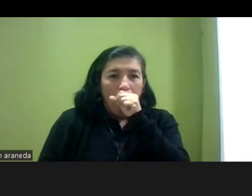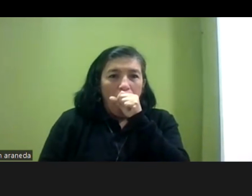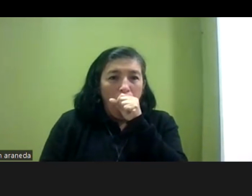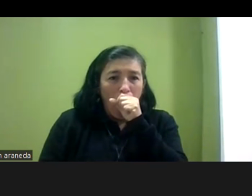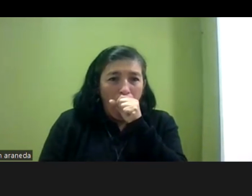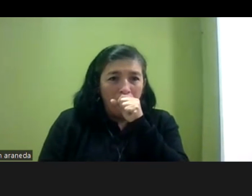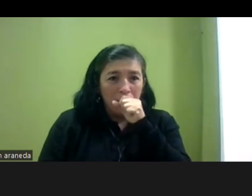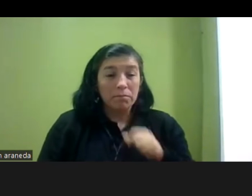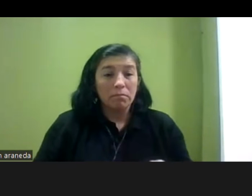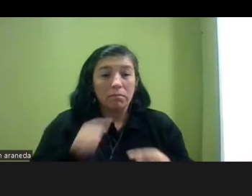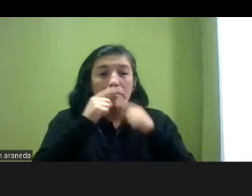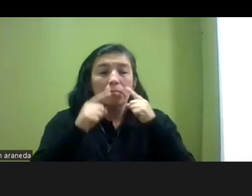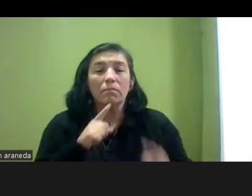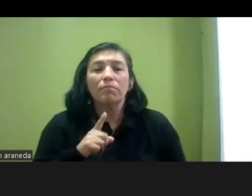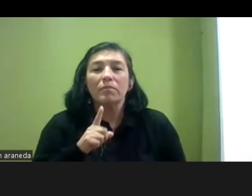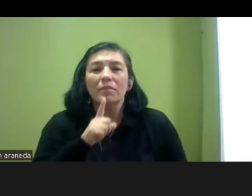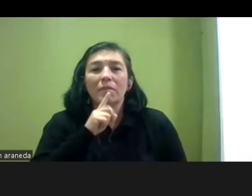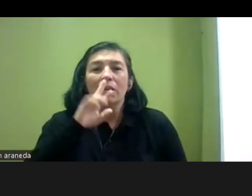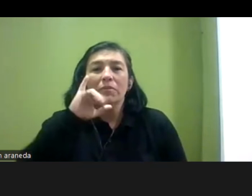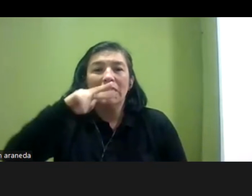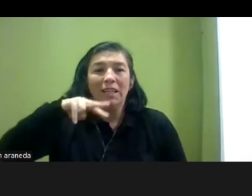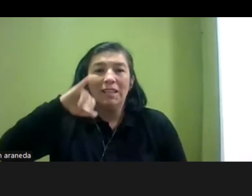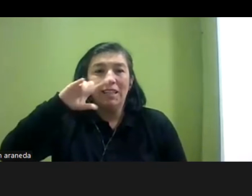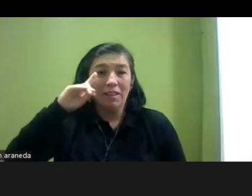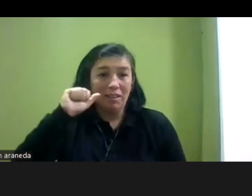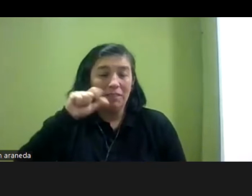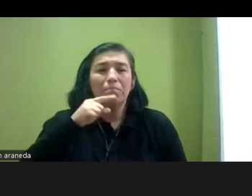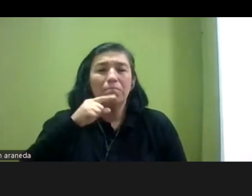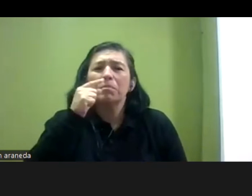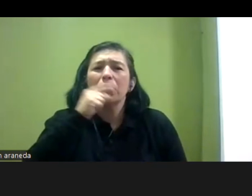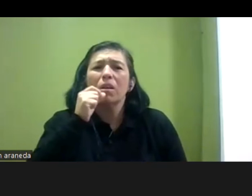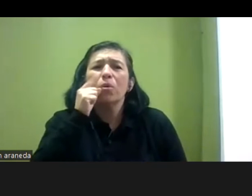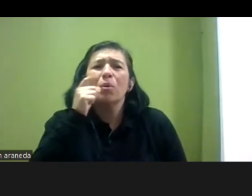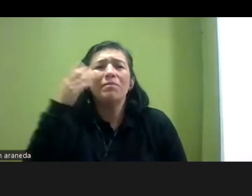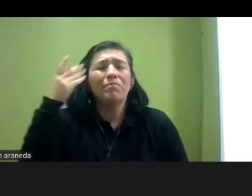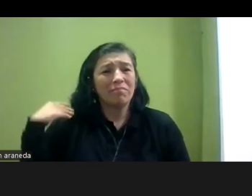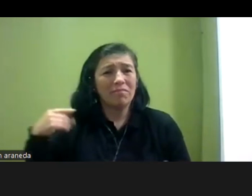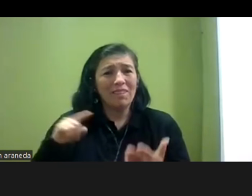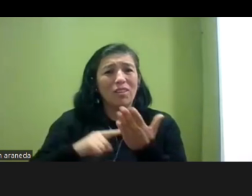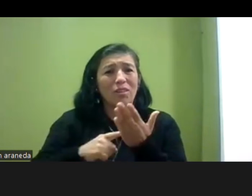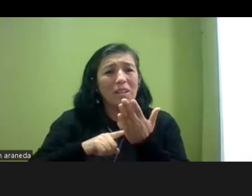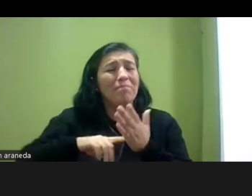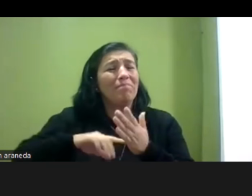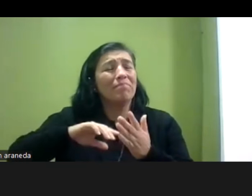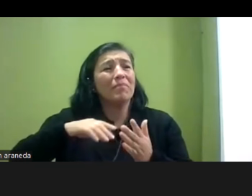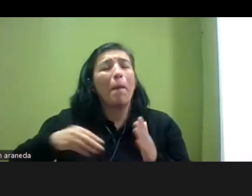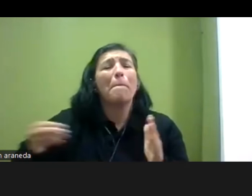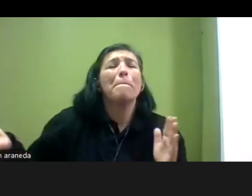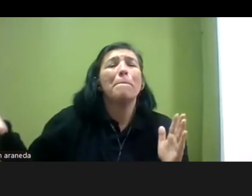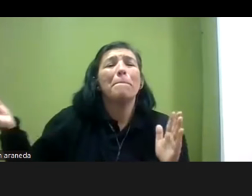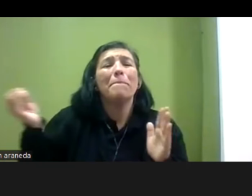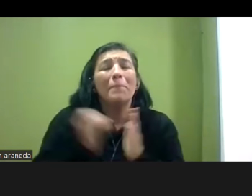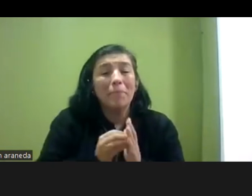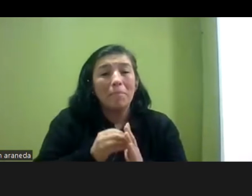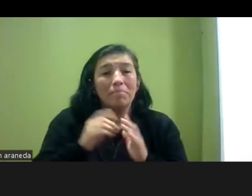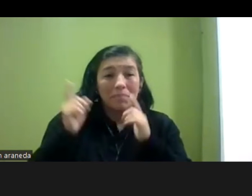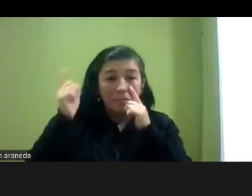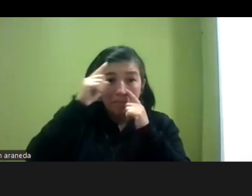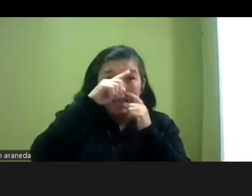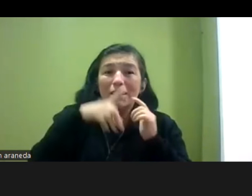la hace Trinidad Sánchez dice, ¿cuál es la tecnología más completa, más compleja que lograron